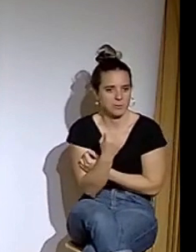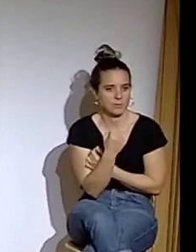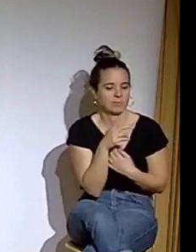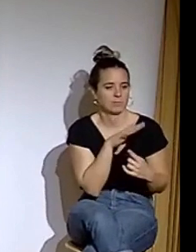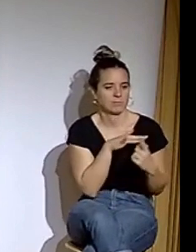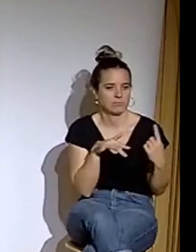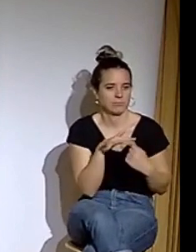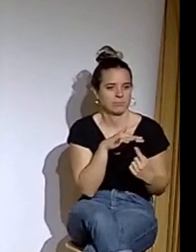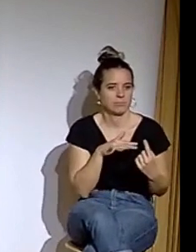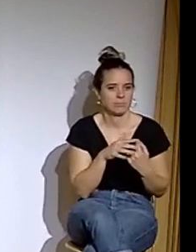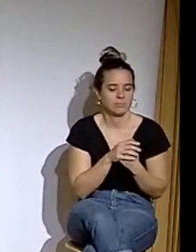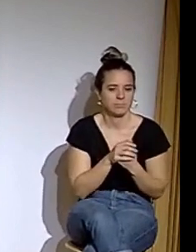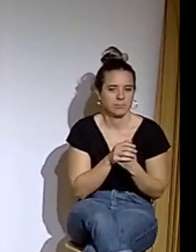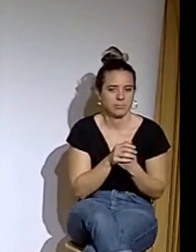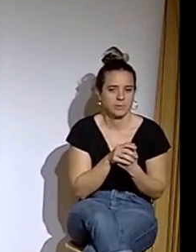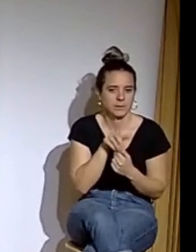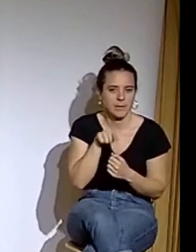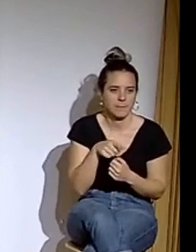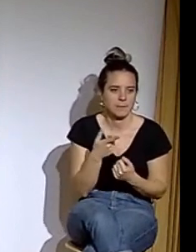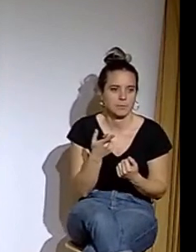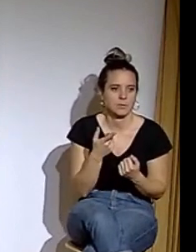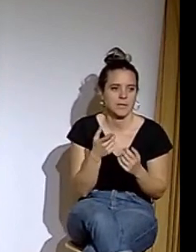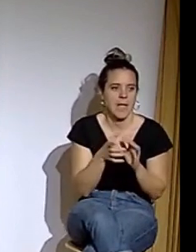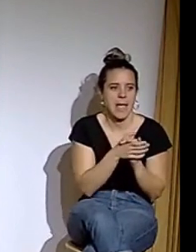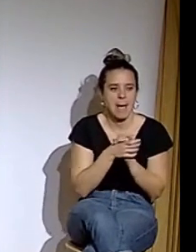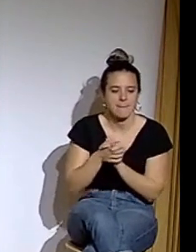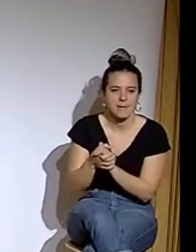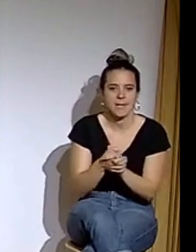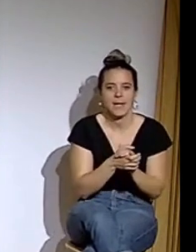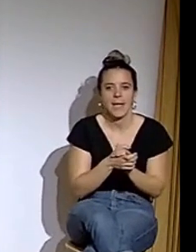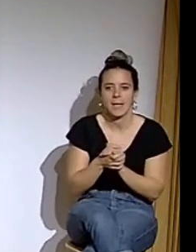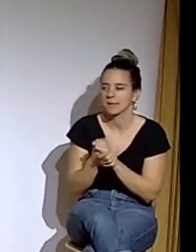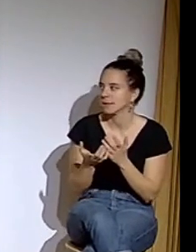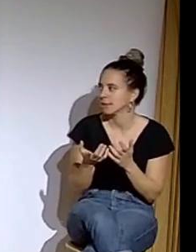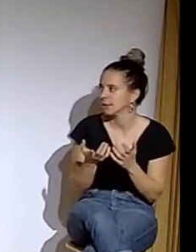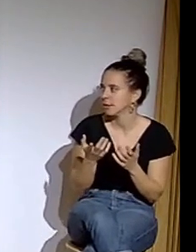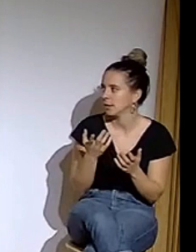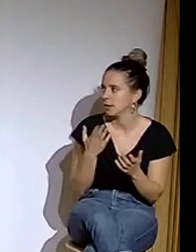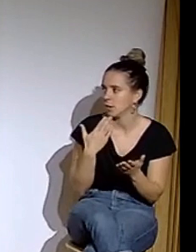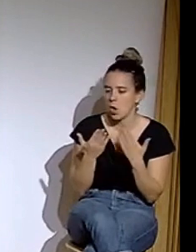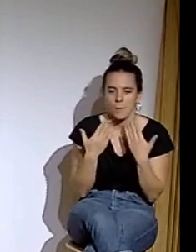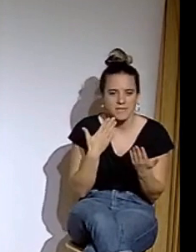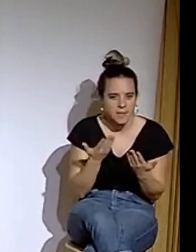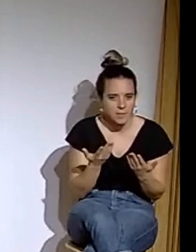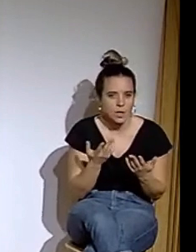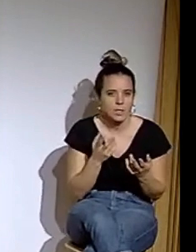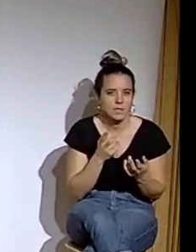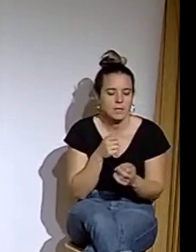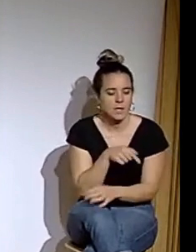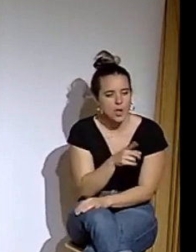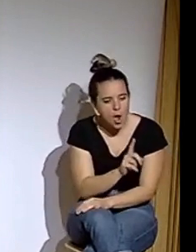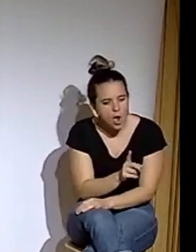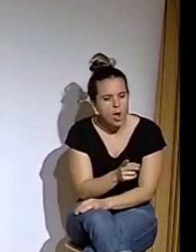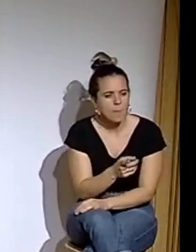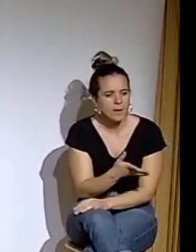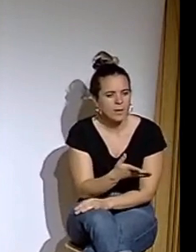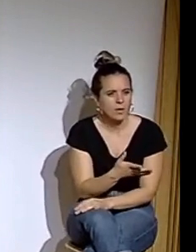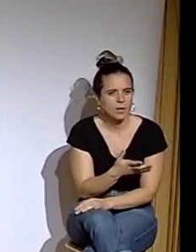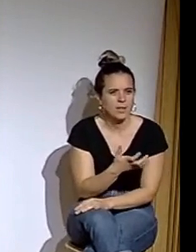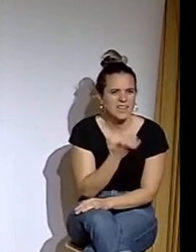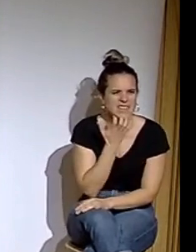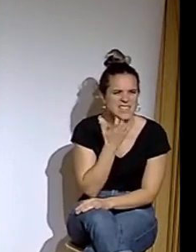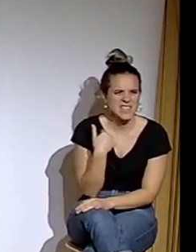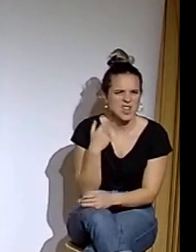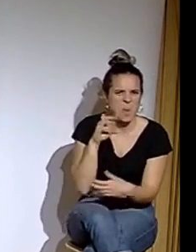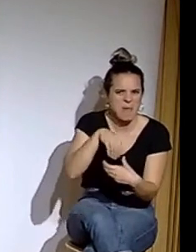aparte también pues eso en casa por mis amigas con las que he hablado y he tenido tremendas conversaciones de No tía pero es que y si me estoy